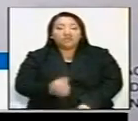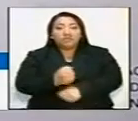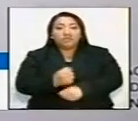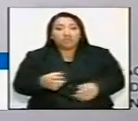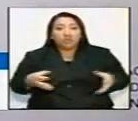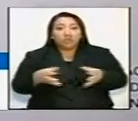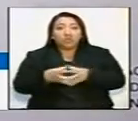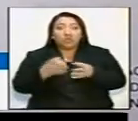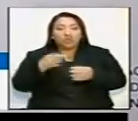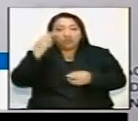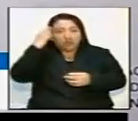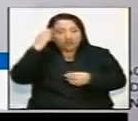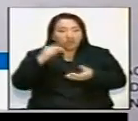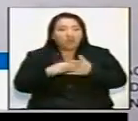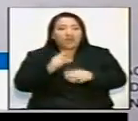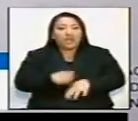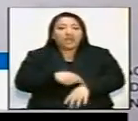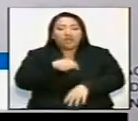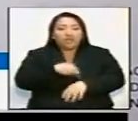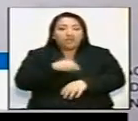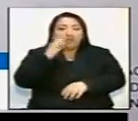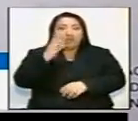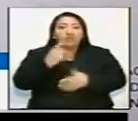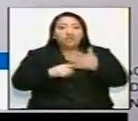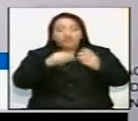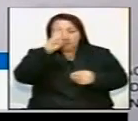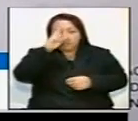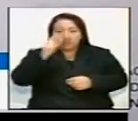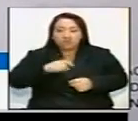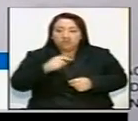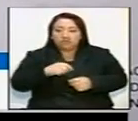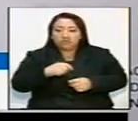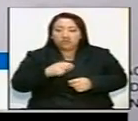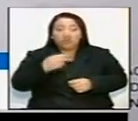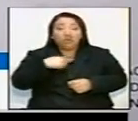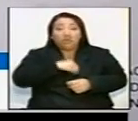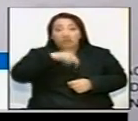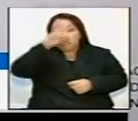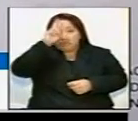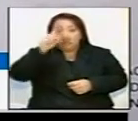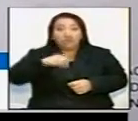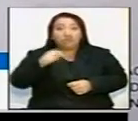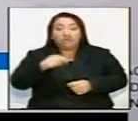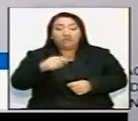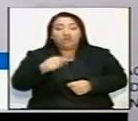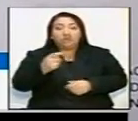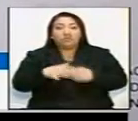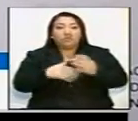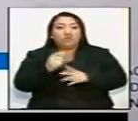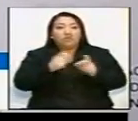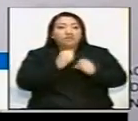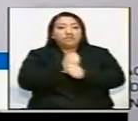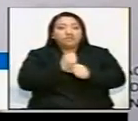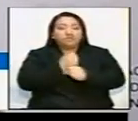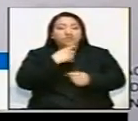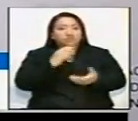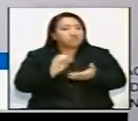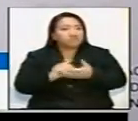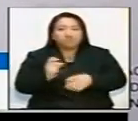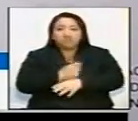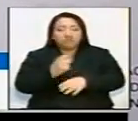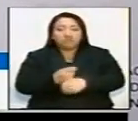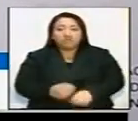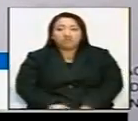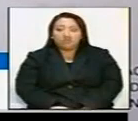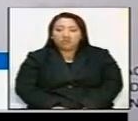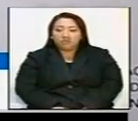política integral de largo plazo que nuestro país necesita. Nuestro país necesita que nuestros trabajadores sean más productivos.